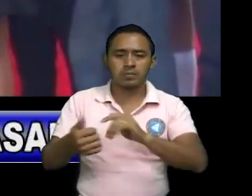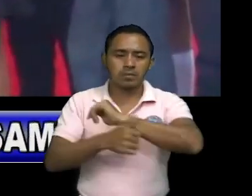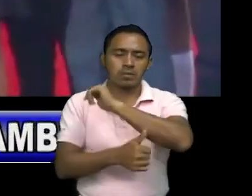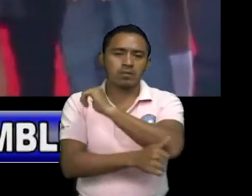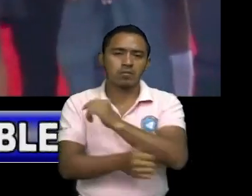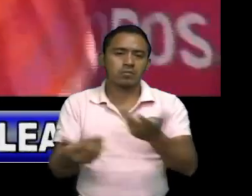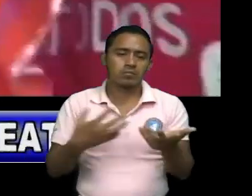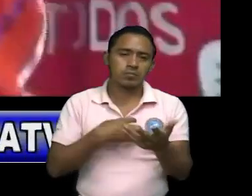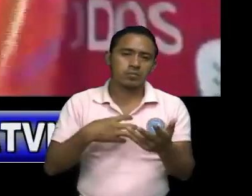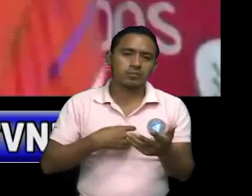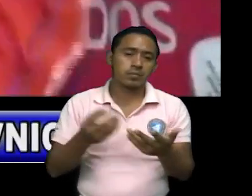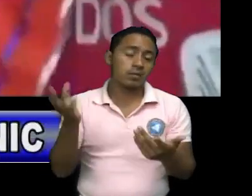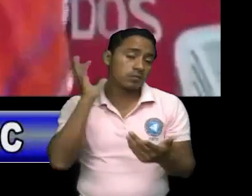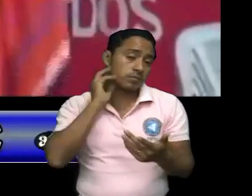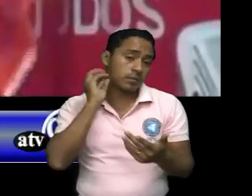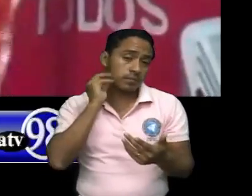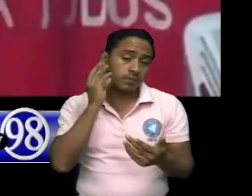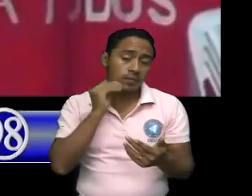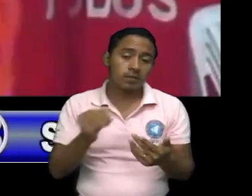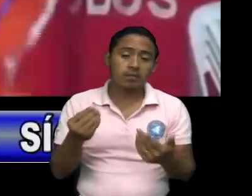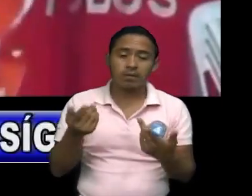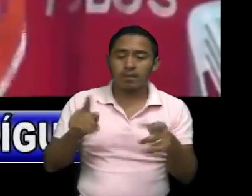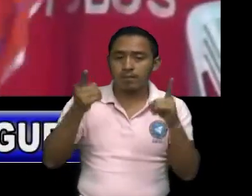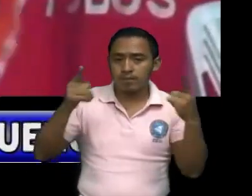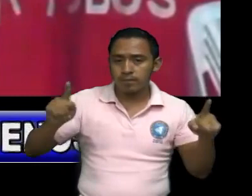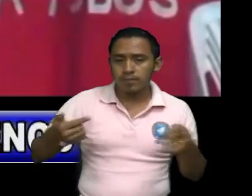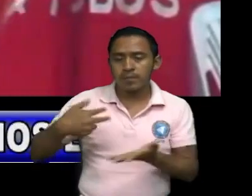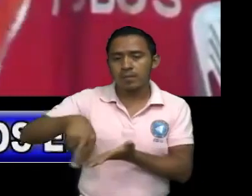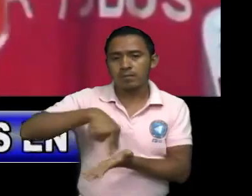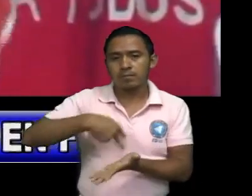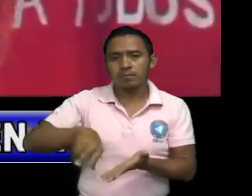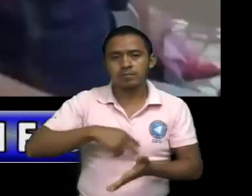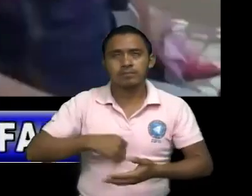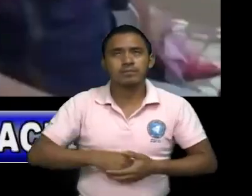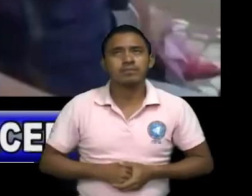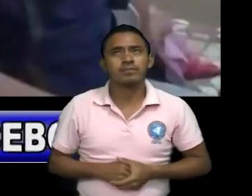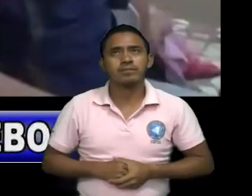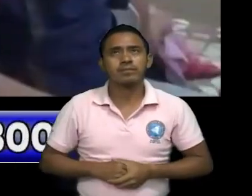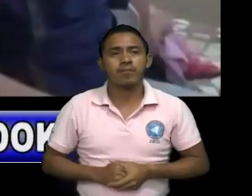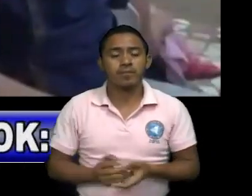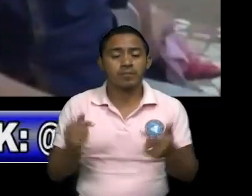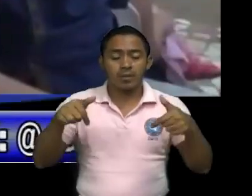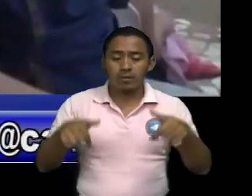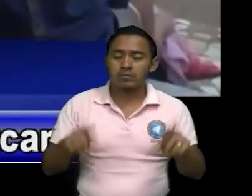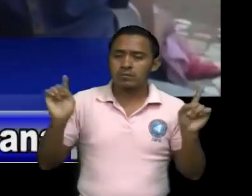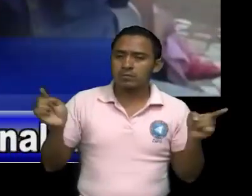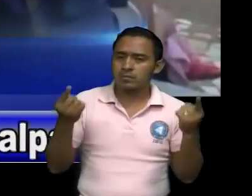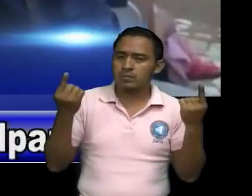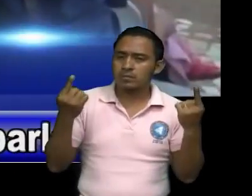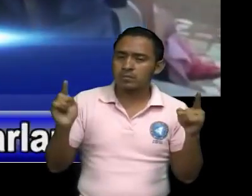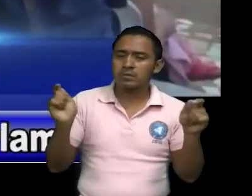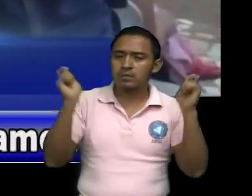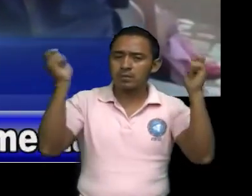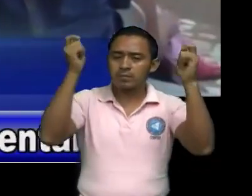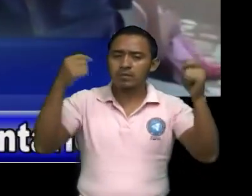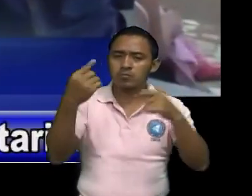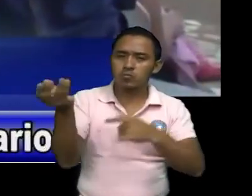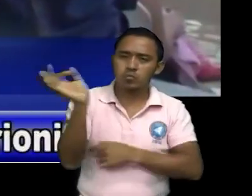mostraron sus dones en la música y el baile. Estamos celebrando celebrando de una